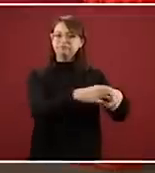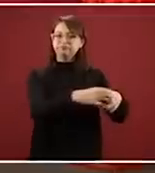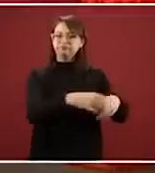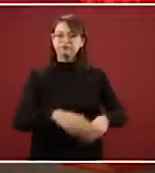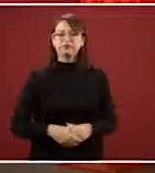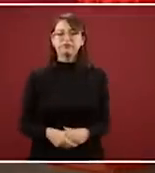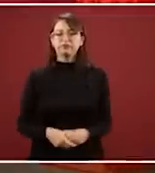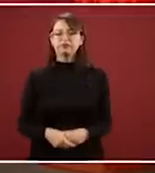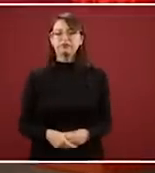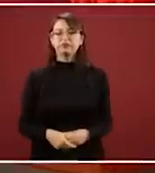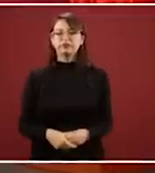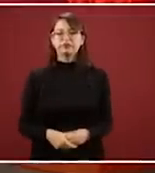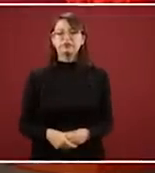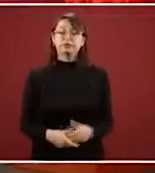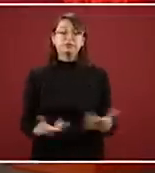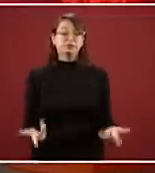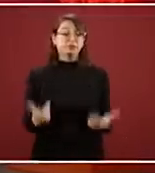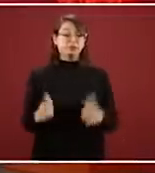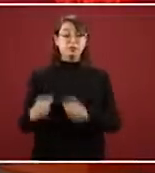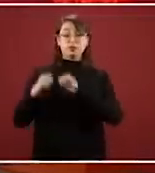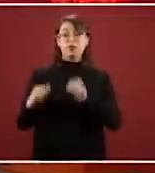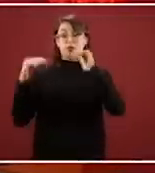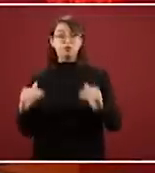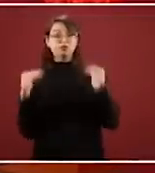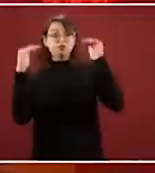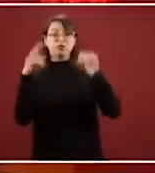Si arriba no se permite la corrupción,